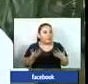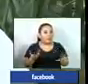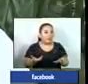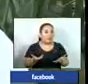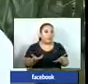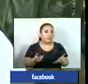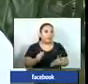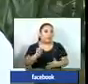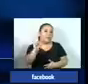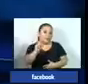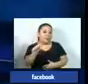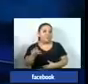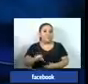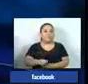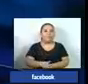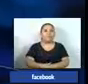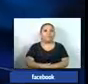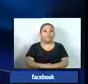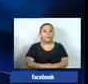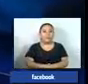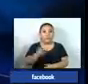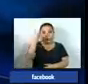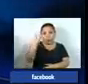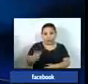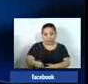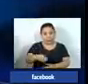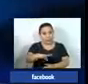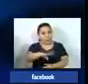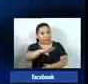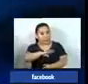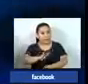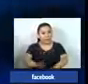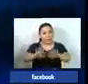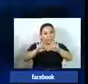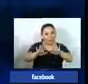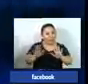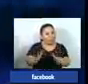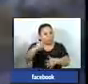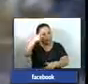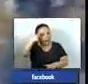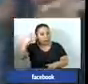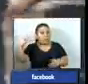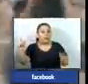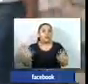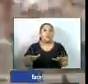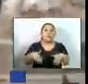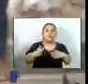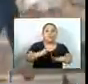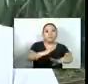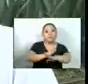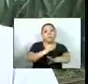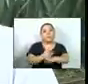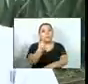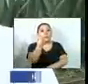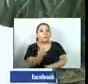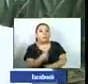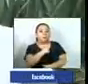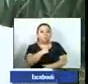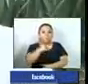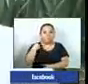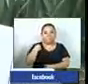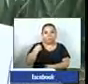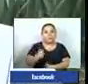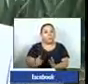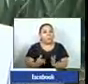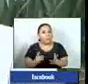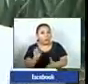definitivamente desfavorables cada 10 de septiembre se conmemora el día mundial de la prevención del suicidio oportunidad en